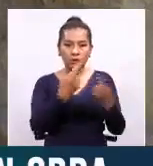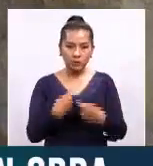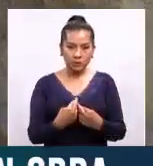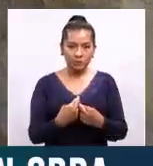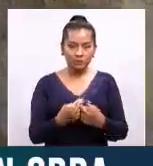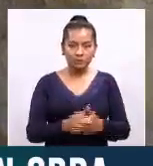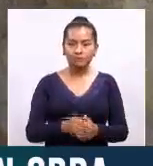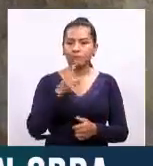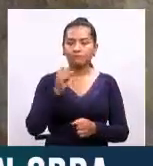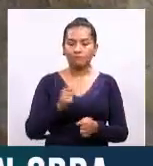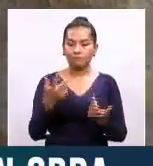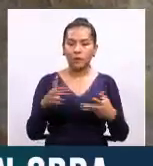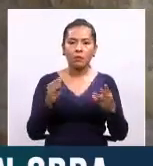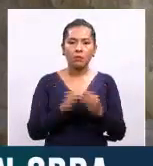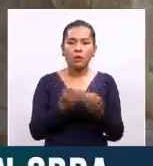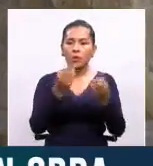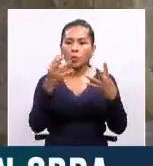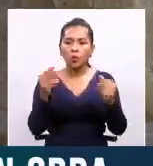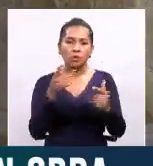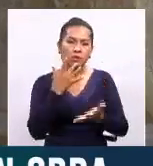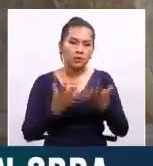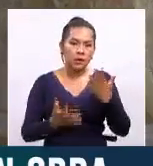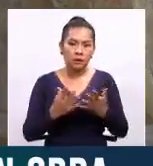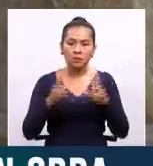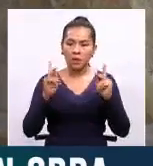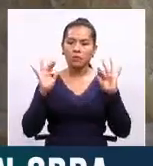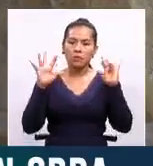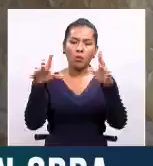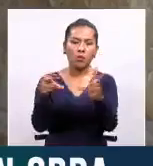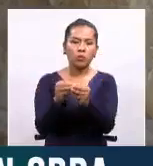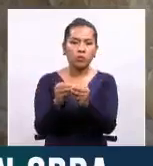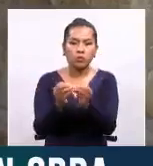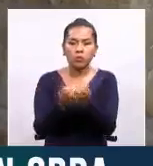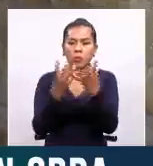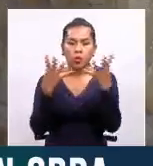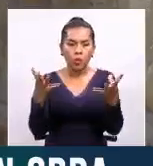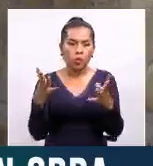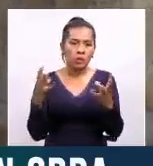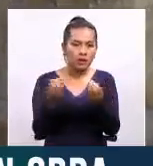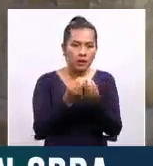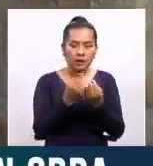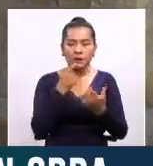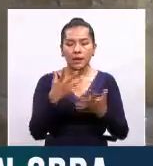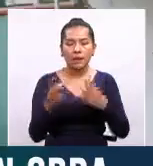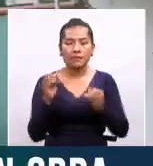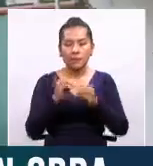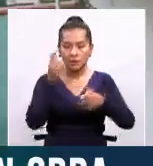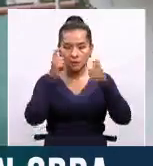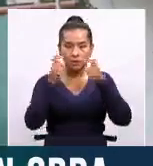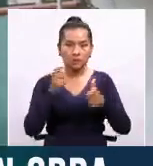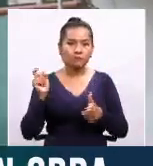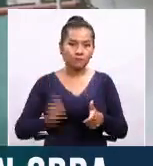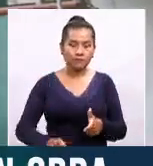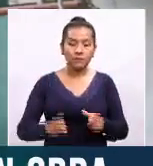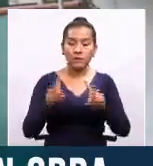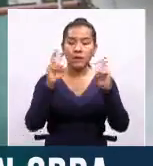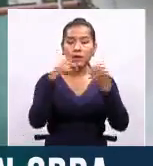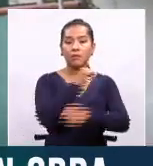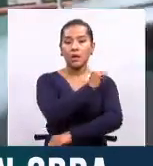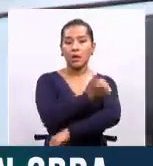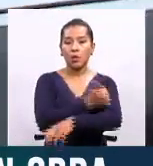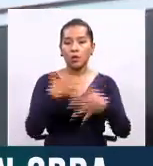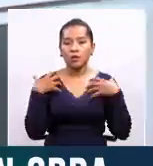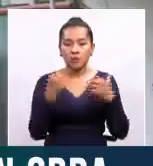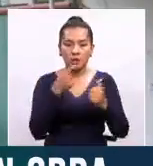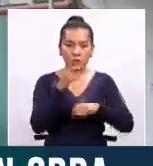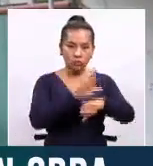también, ante estos eventos de aglomeración, seguramente vamos a tener más casos y estamos activados para la vigilancia. Las autoridades en salud recomiendan